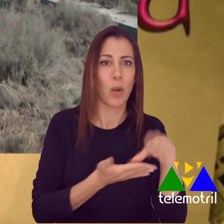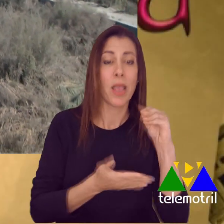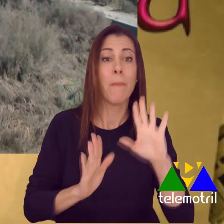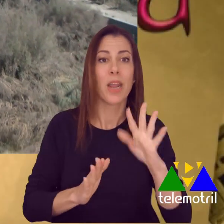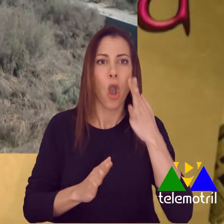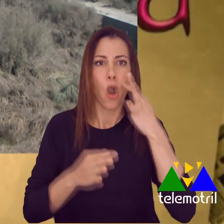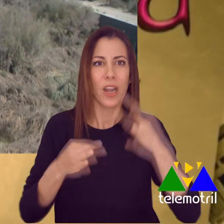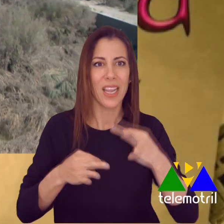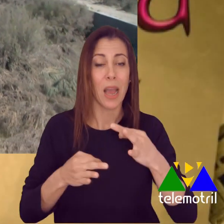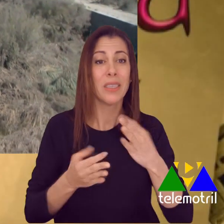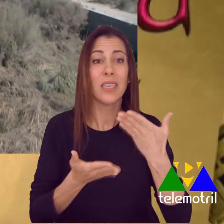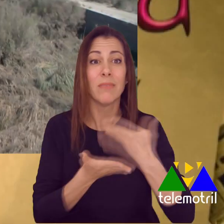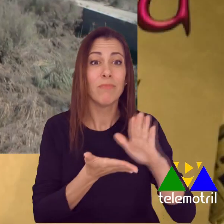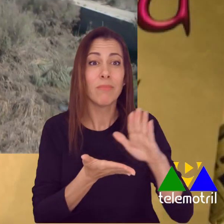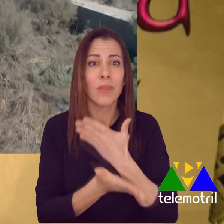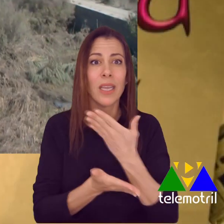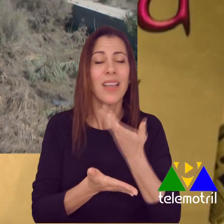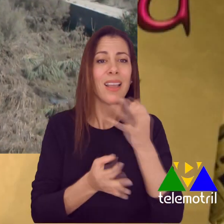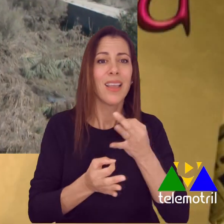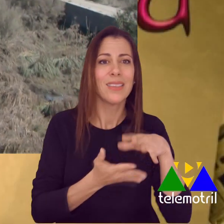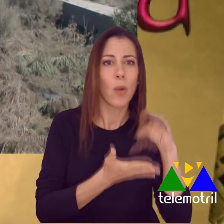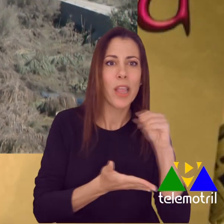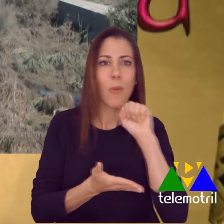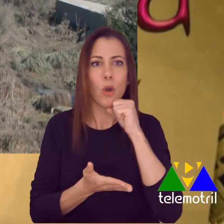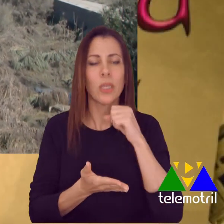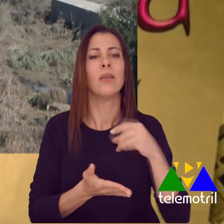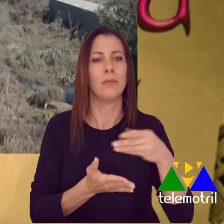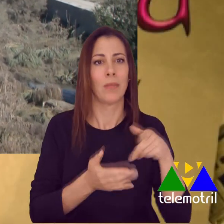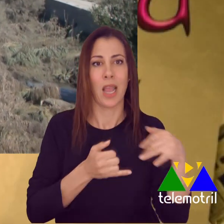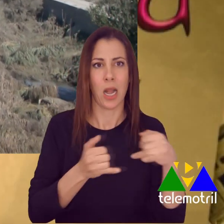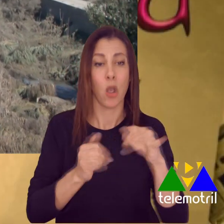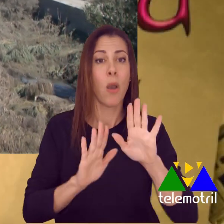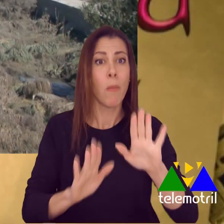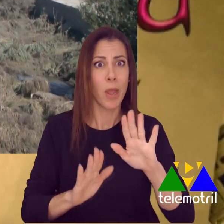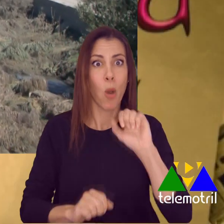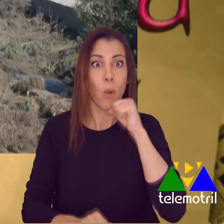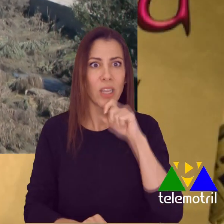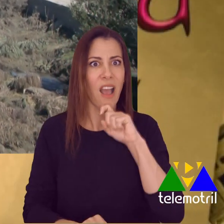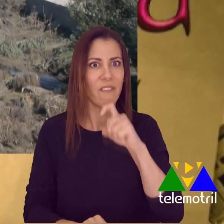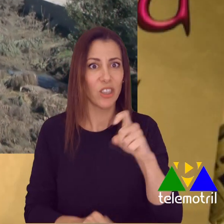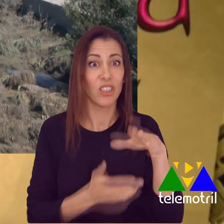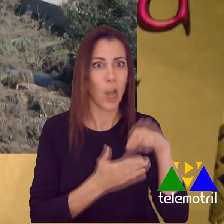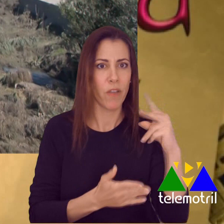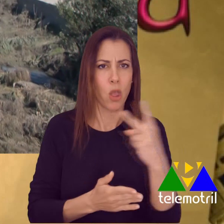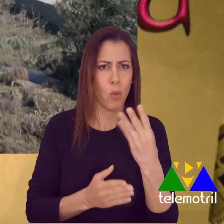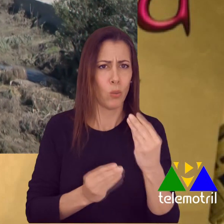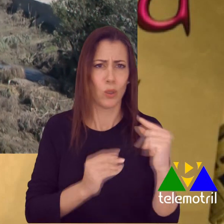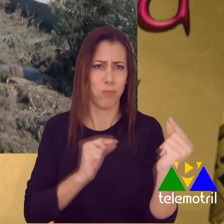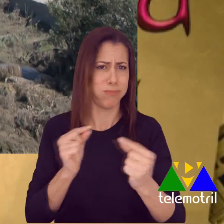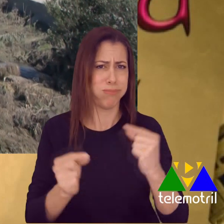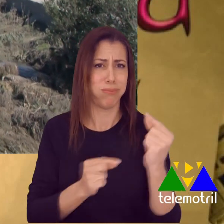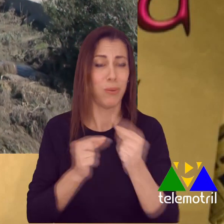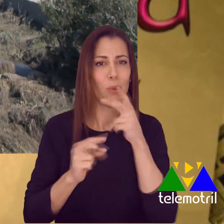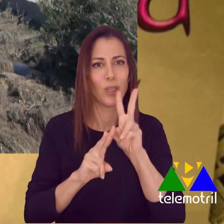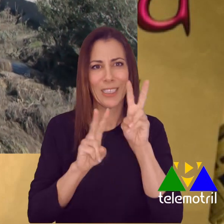río el que dividía el término. Motril tuvo muchos pleitos, con Motril y Salobreña tuvieron muchos pleitos con el tema